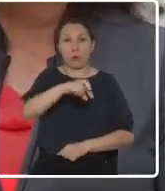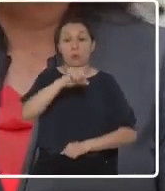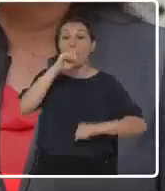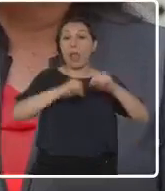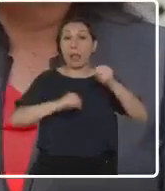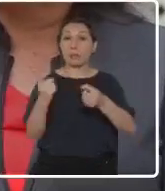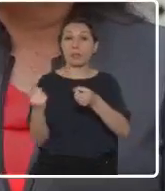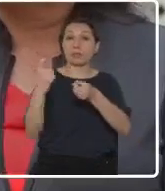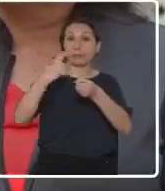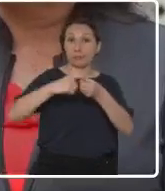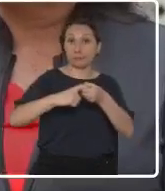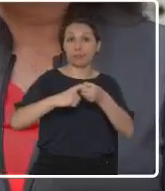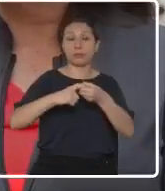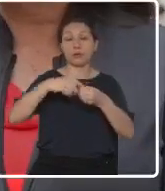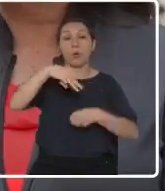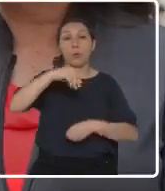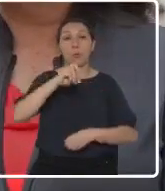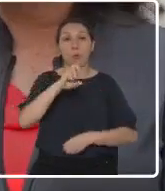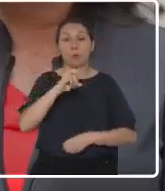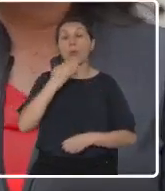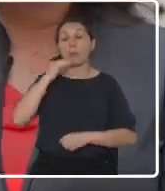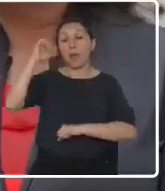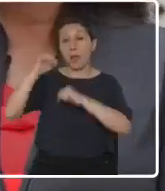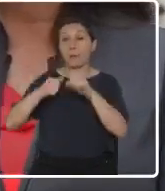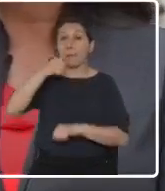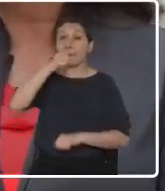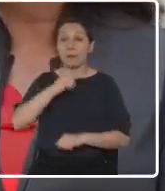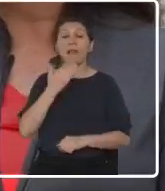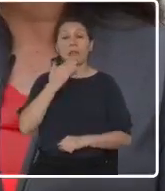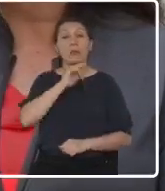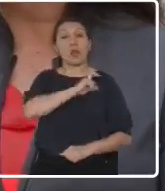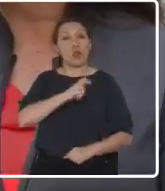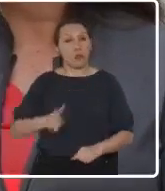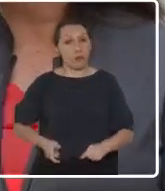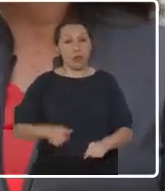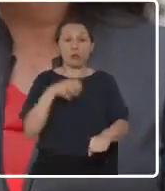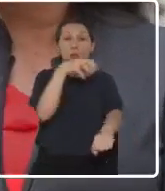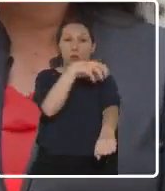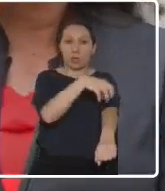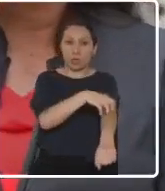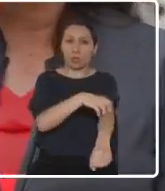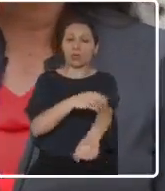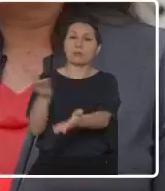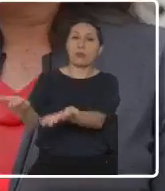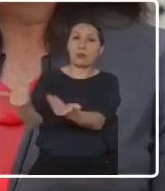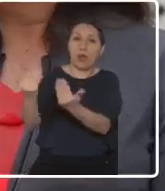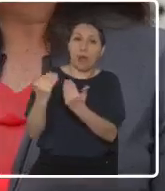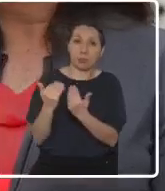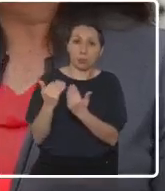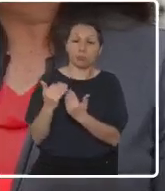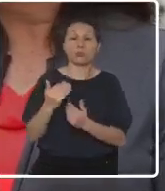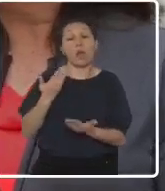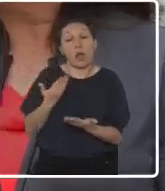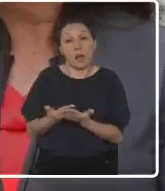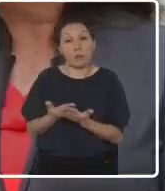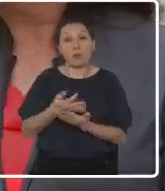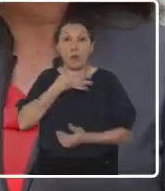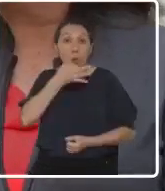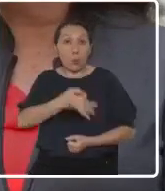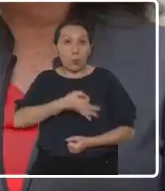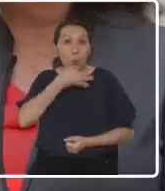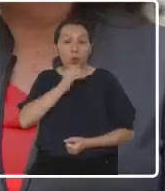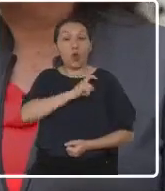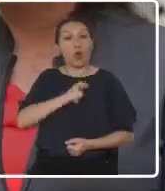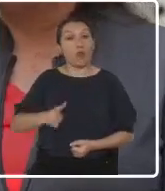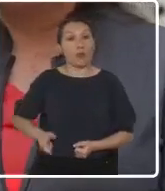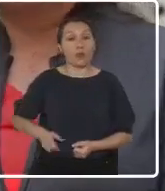empresas asociadas al MOP, también de empresas privadas y también gobiernos regionales que nos están prestando apoyo. Aprovecho de contarles que